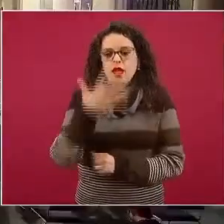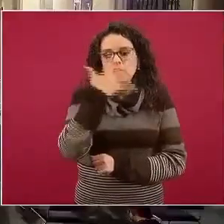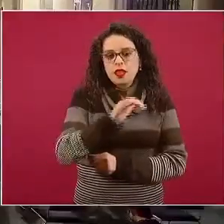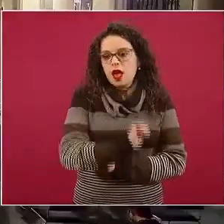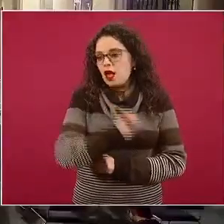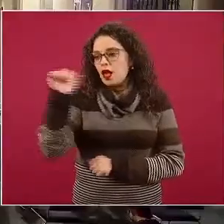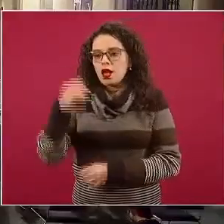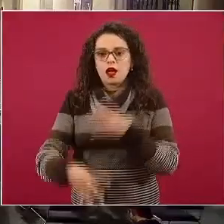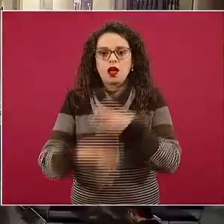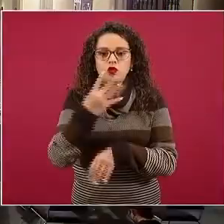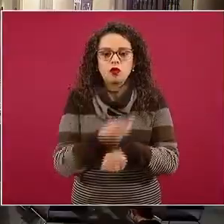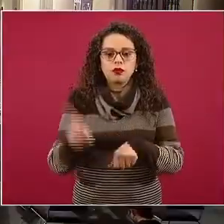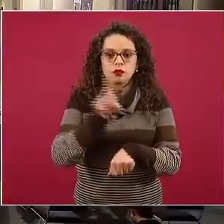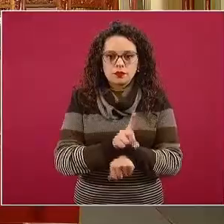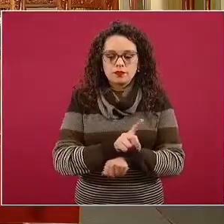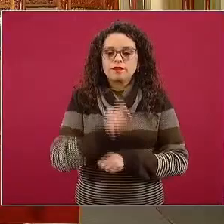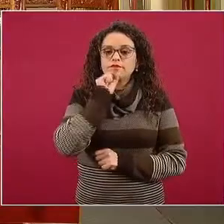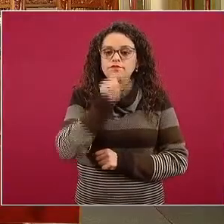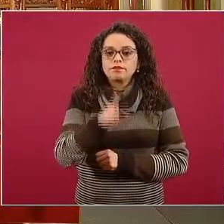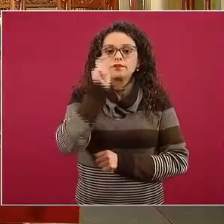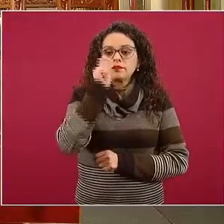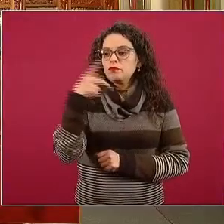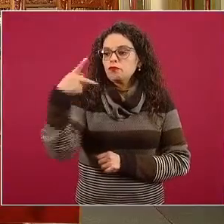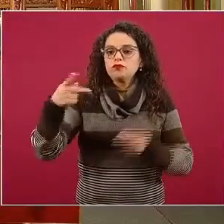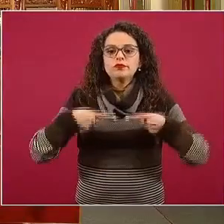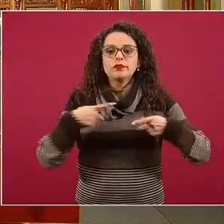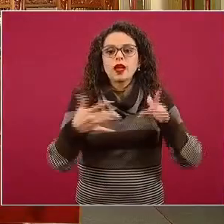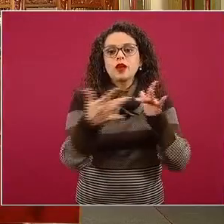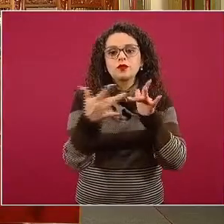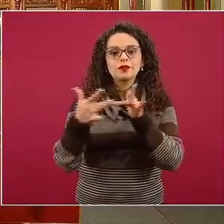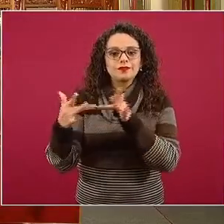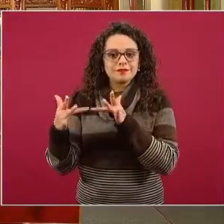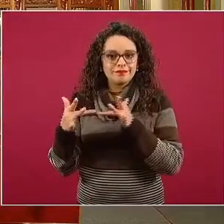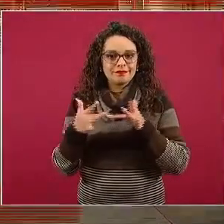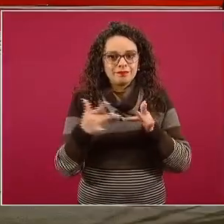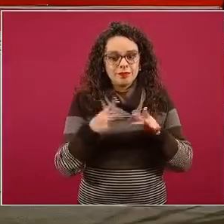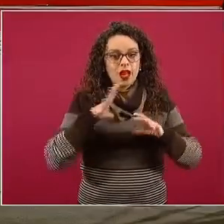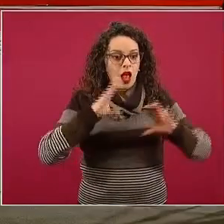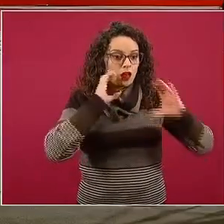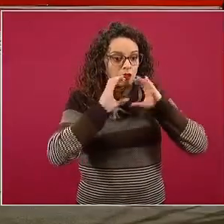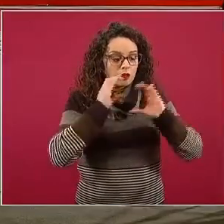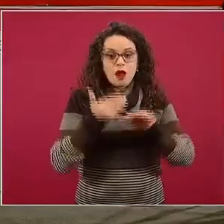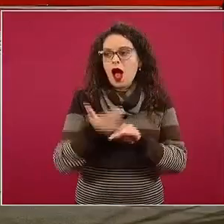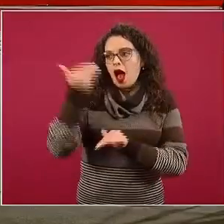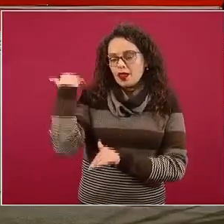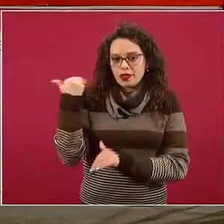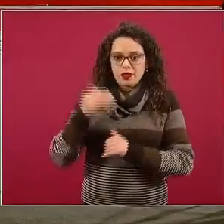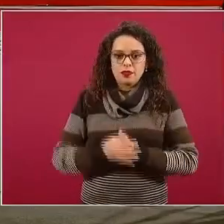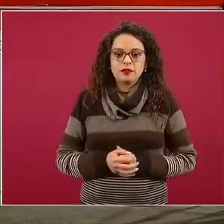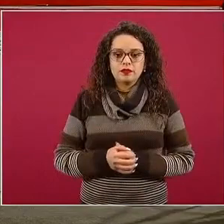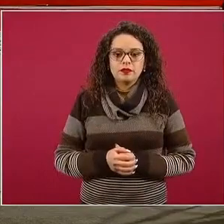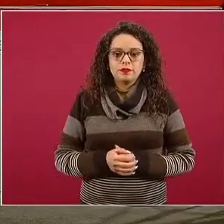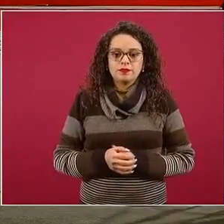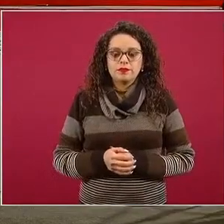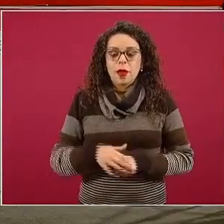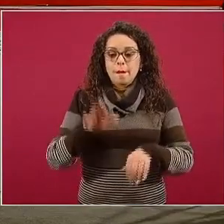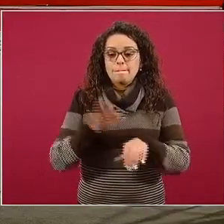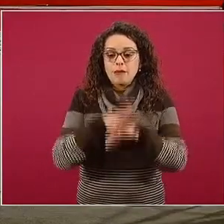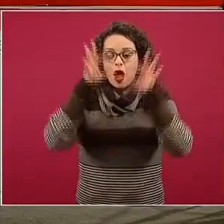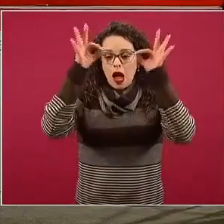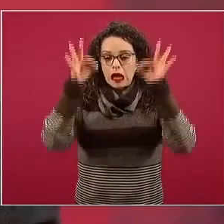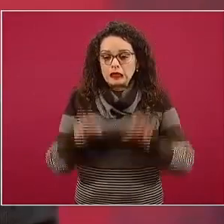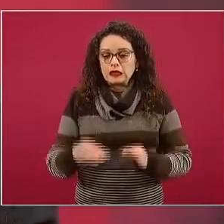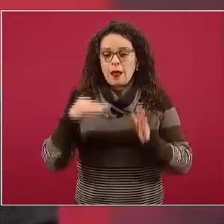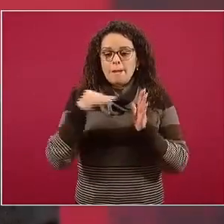días, lo mismo que sus personas contacto. En la búsqueda de mecanismos más eficientes